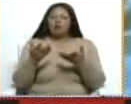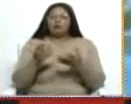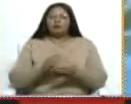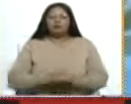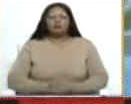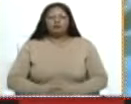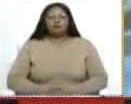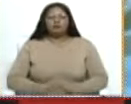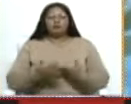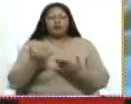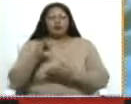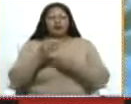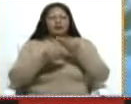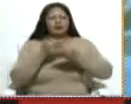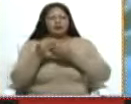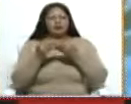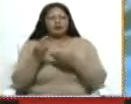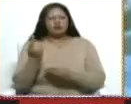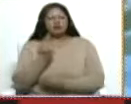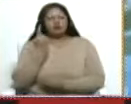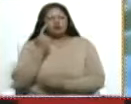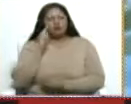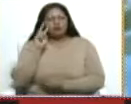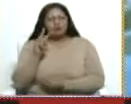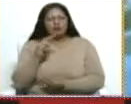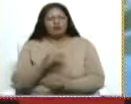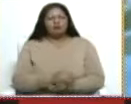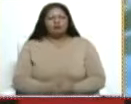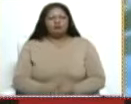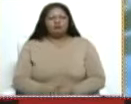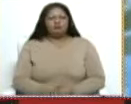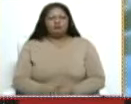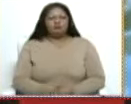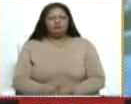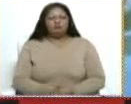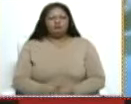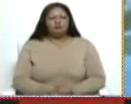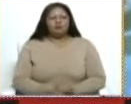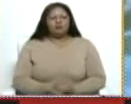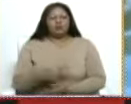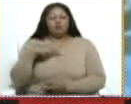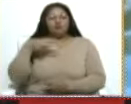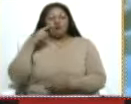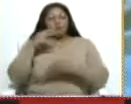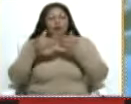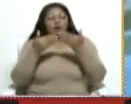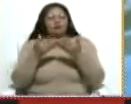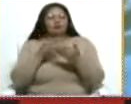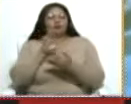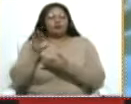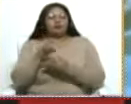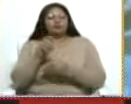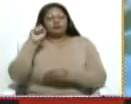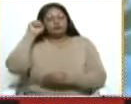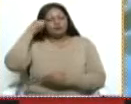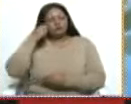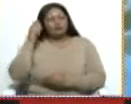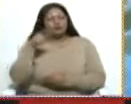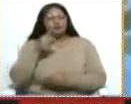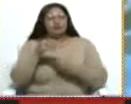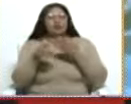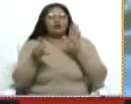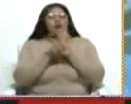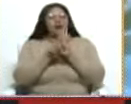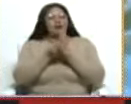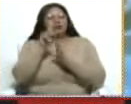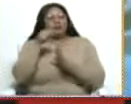¿qué hay que hacer para que no sea solamente y en todos los ámbitos de nuestro país una moda? Entiendo que también, creo que recordar que hay también una ley